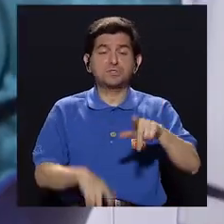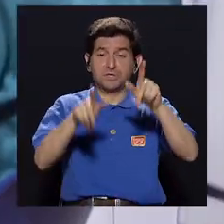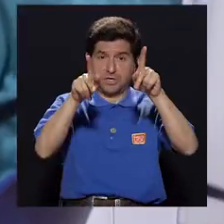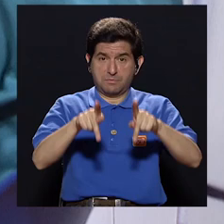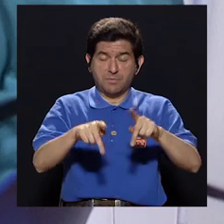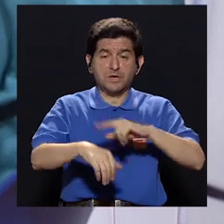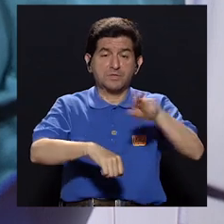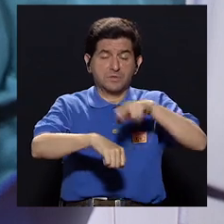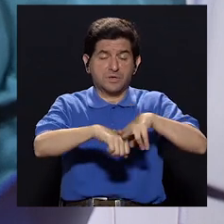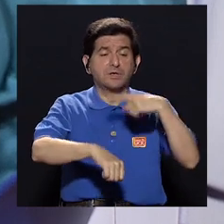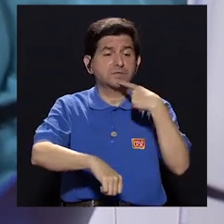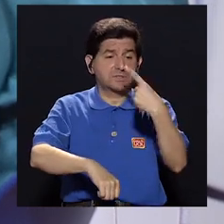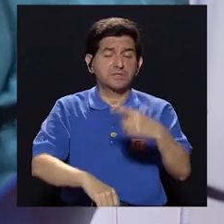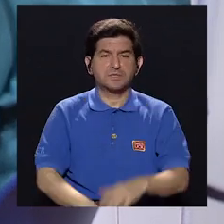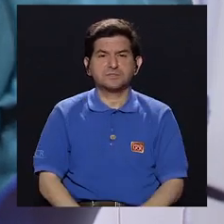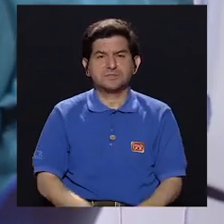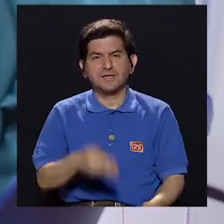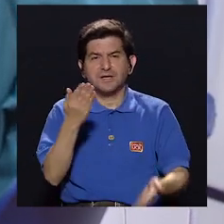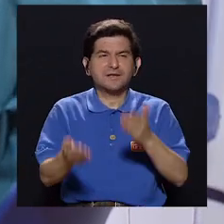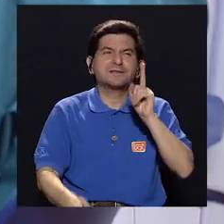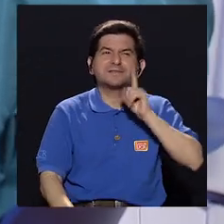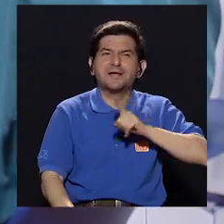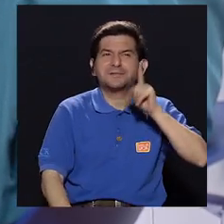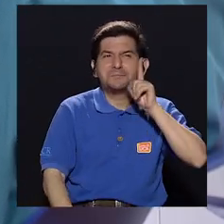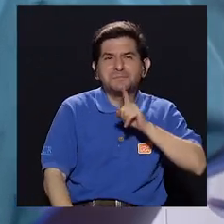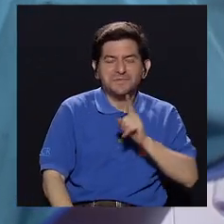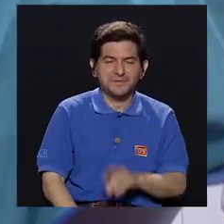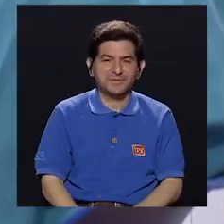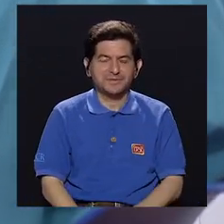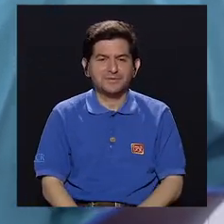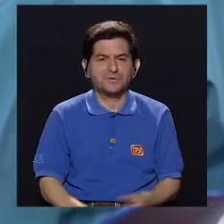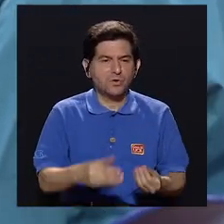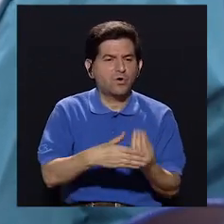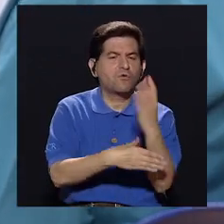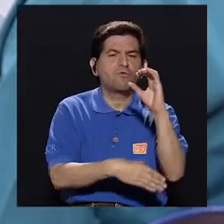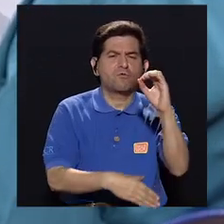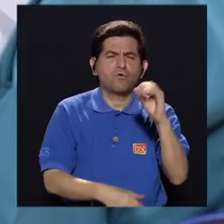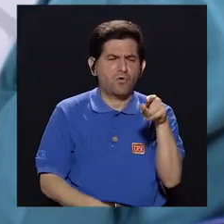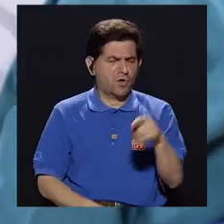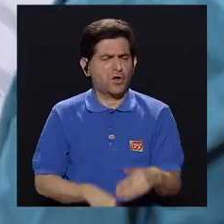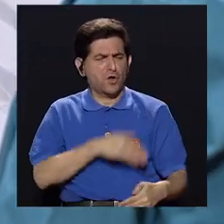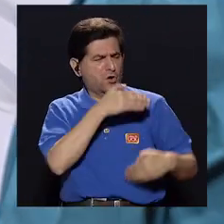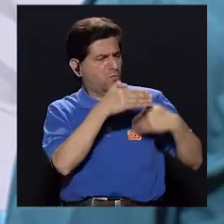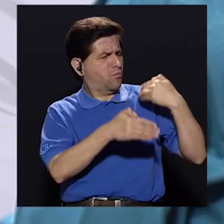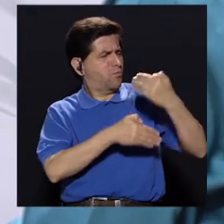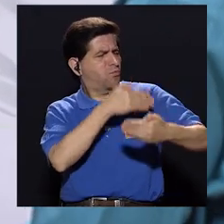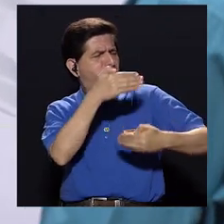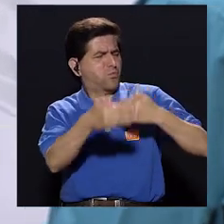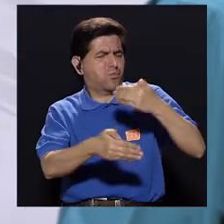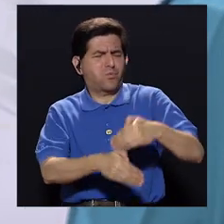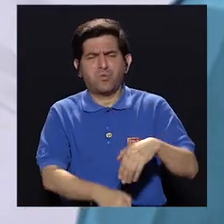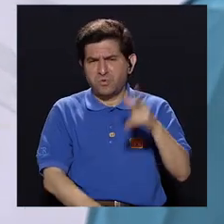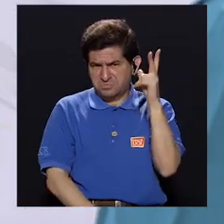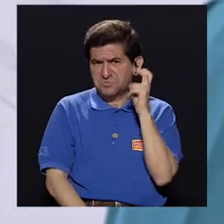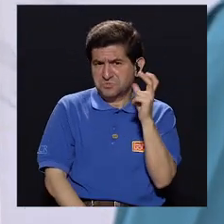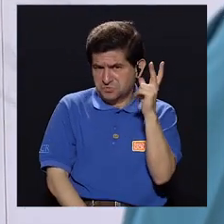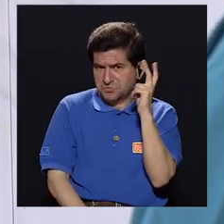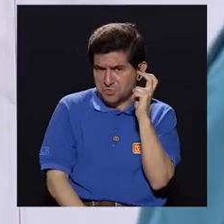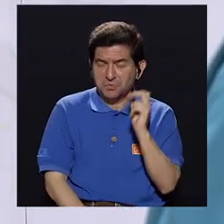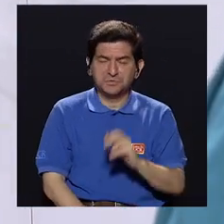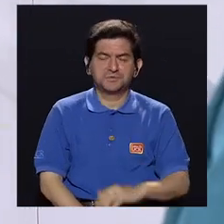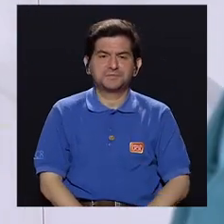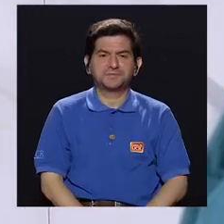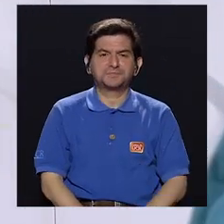gente suele decir es un poco un mito de que las orquídeas son muy evolucionadas uno escucha eso con frecuencia